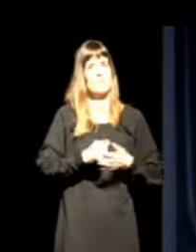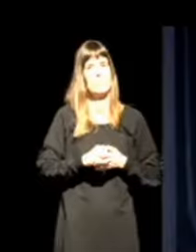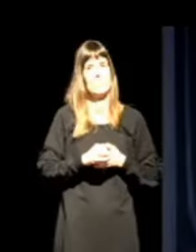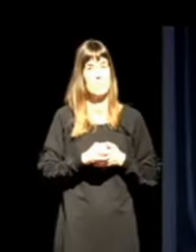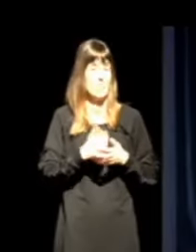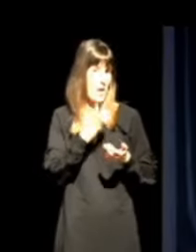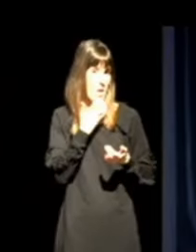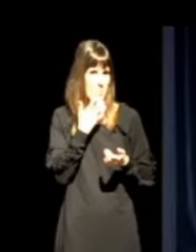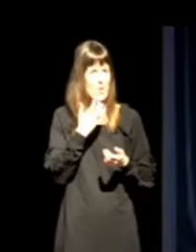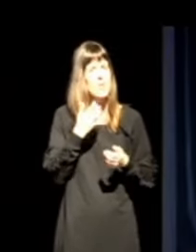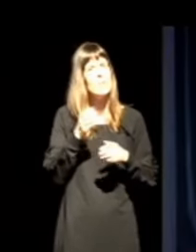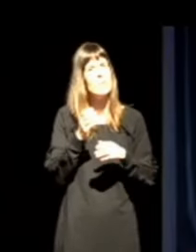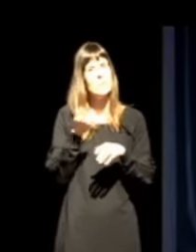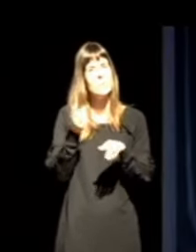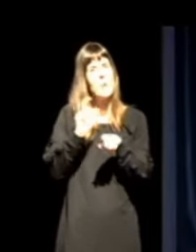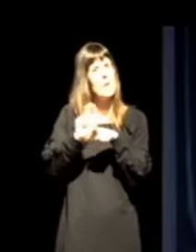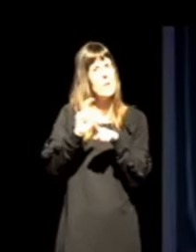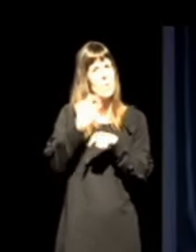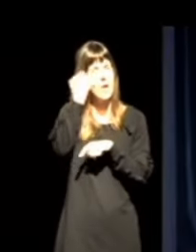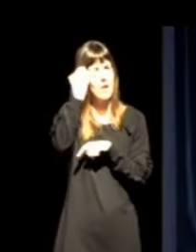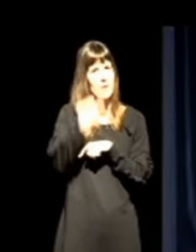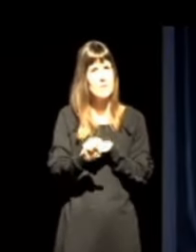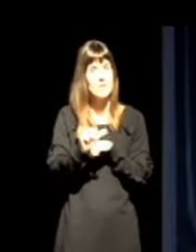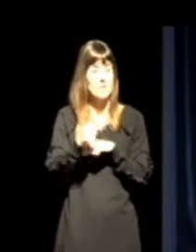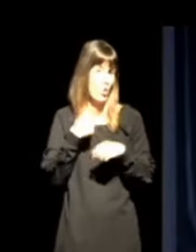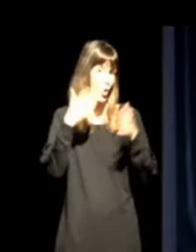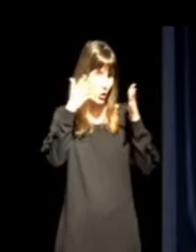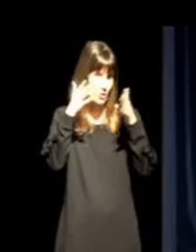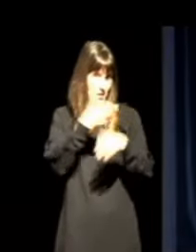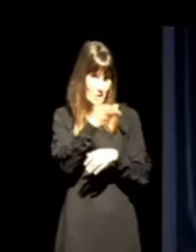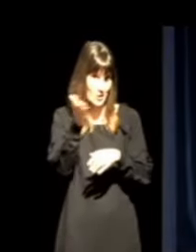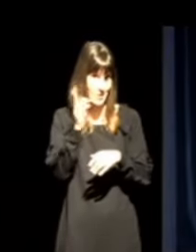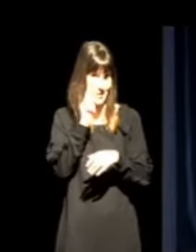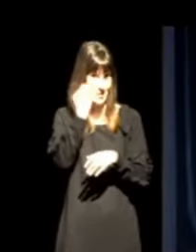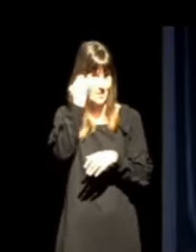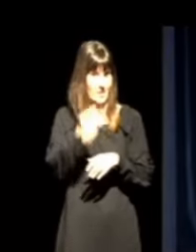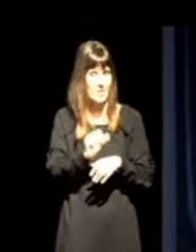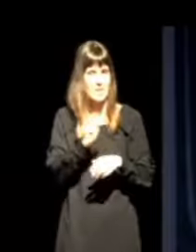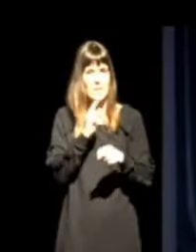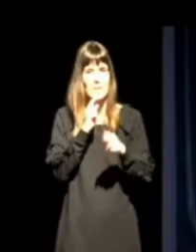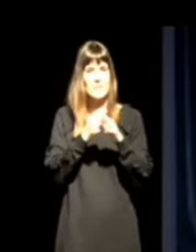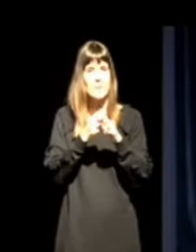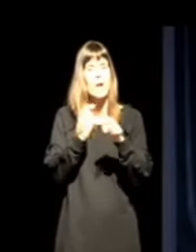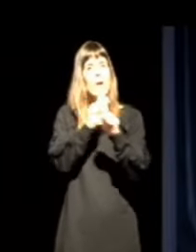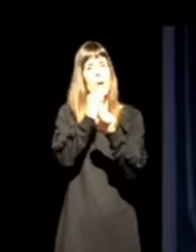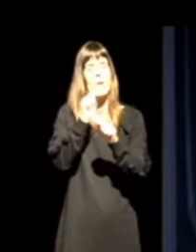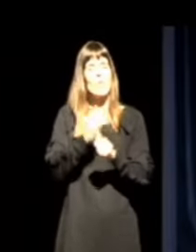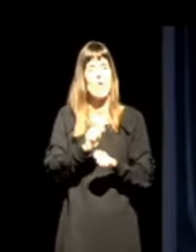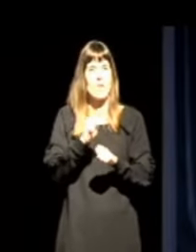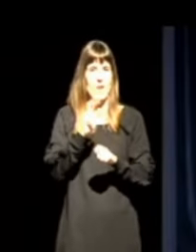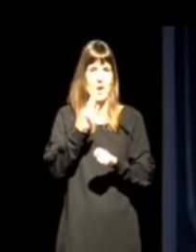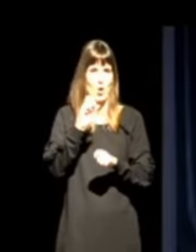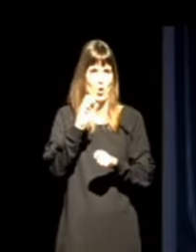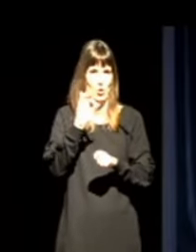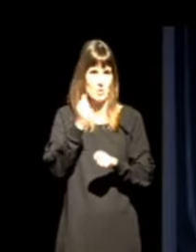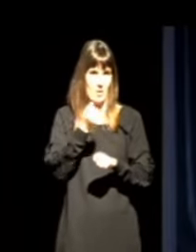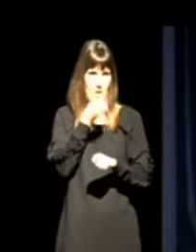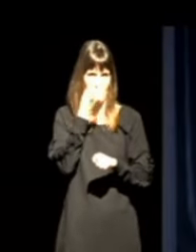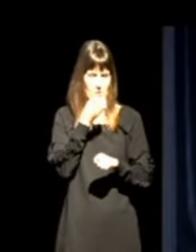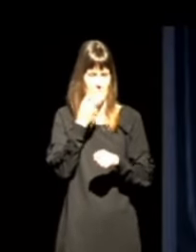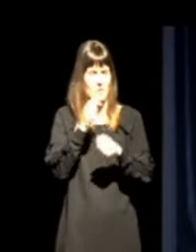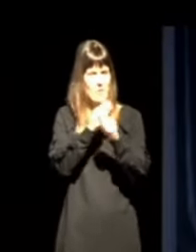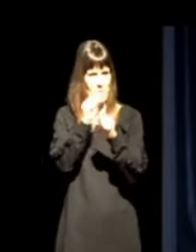una película que os recomiendo que se llama La boda de Rosas, en donde